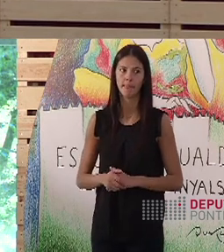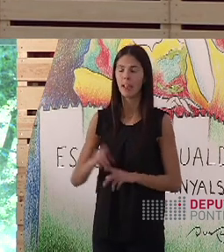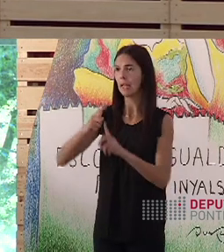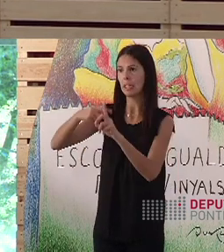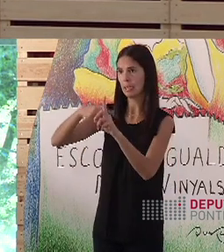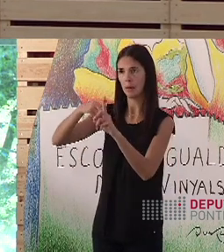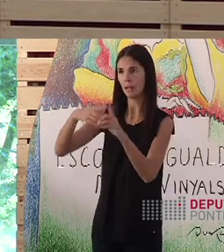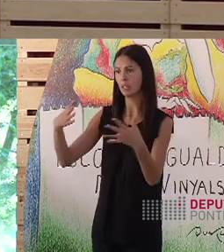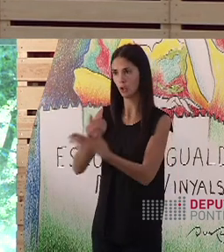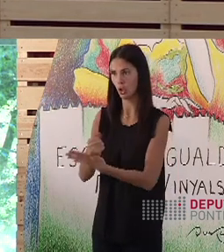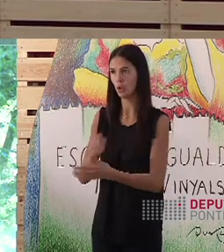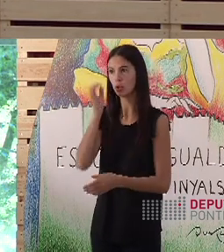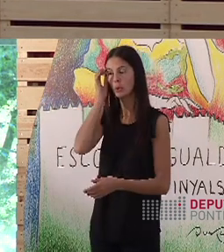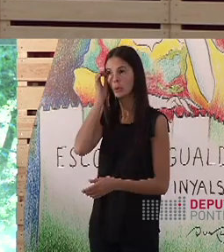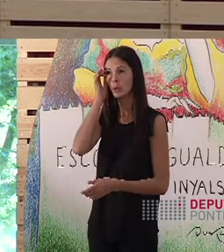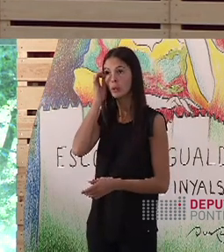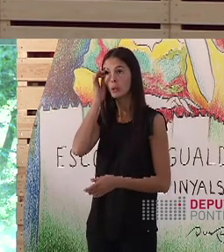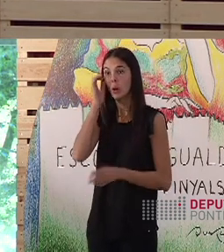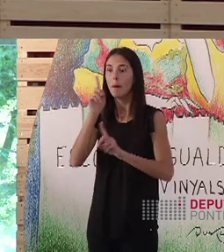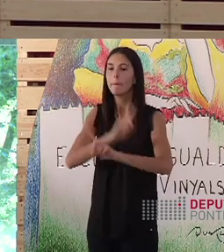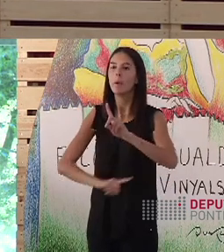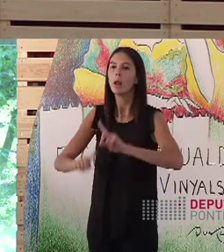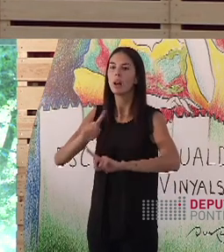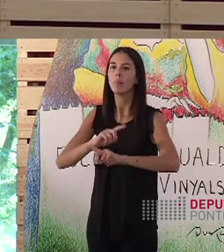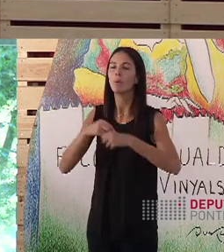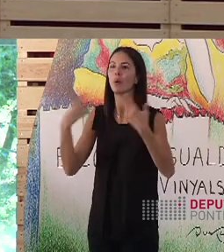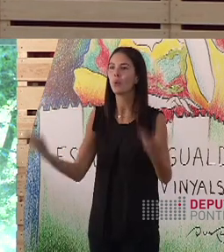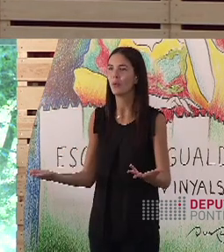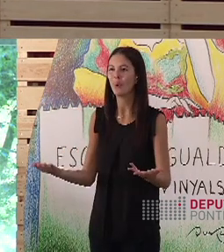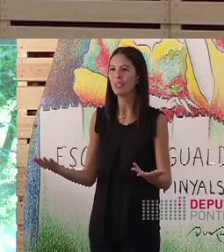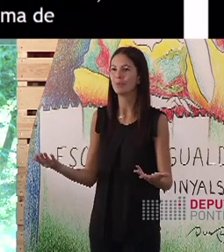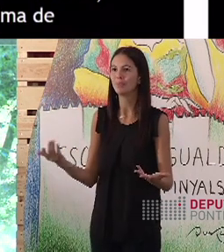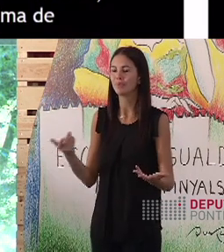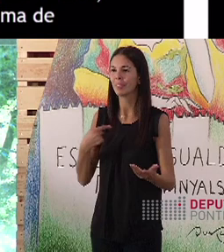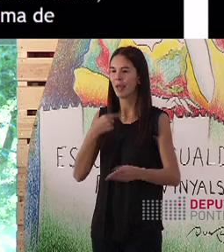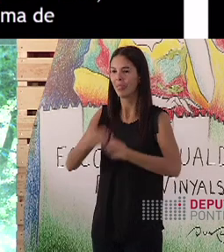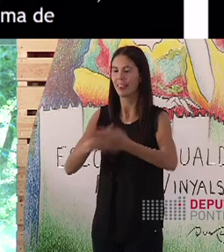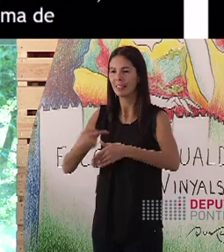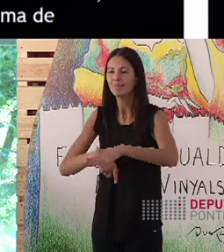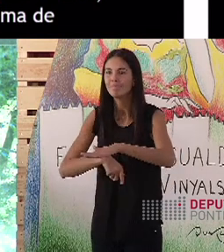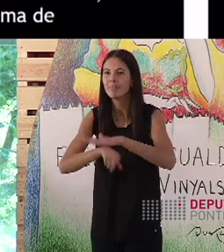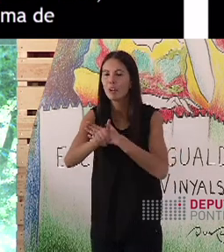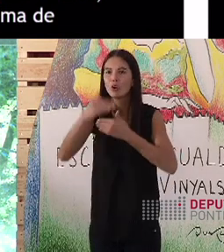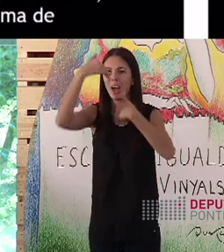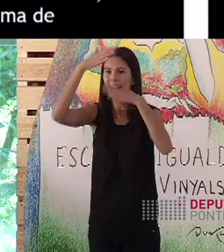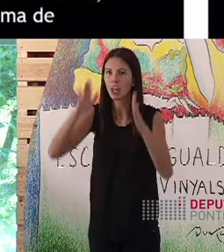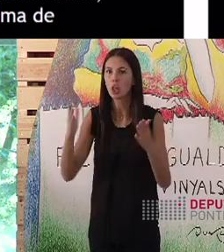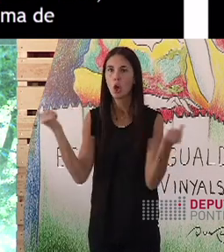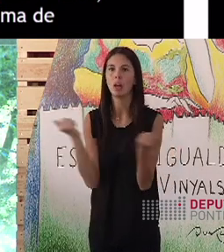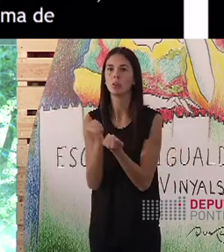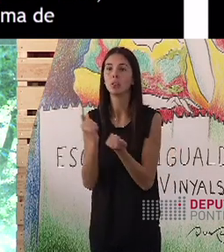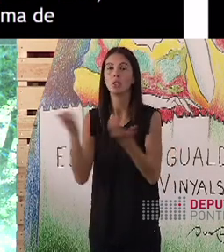non? O gran problema disto tamén é que non hai garantías en todo este proceso. Non hai desenvolvemento de atención